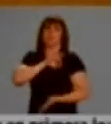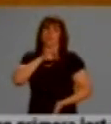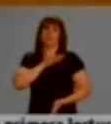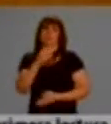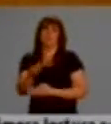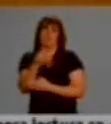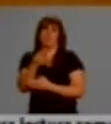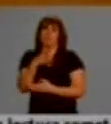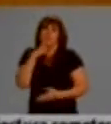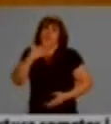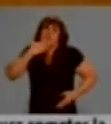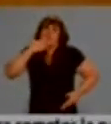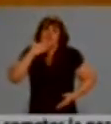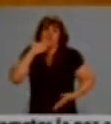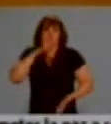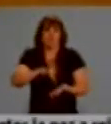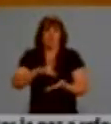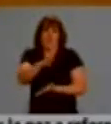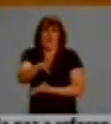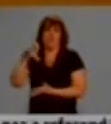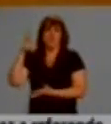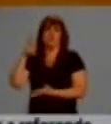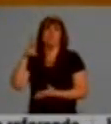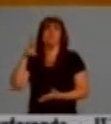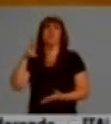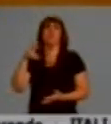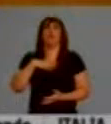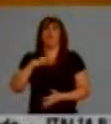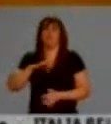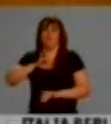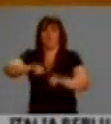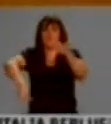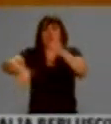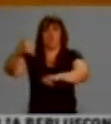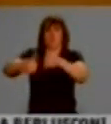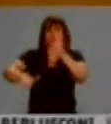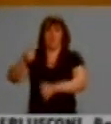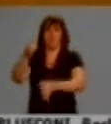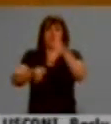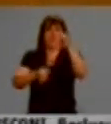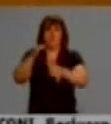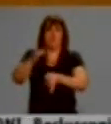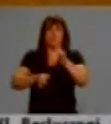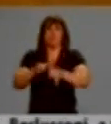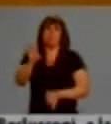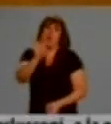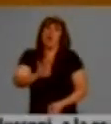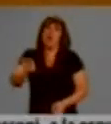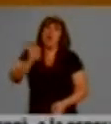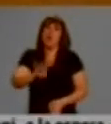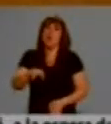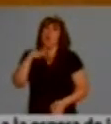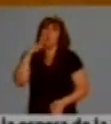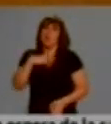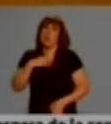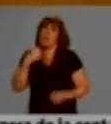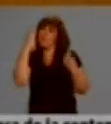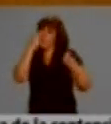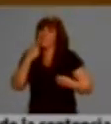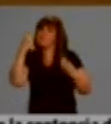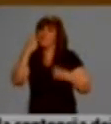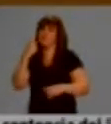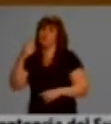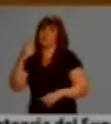si constituyeran un delito de incitación a manipular la justicia o por si constituyeran un intento de